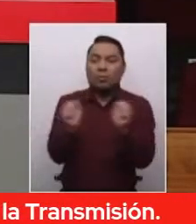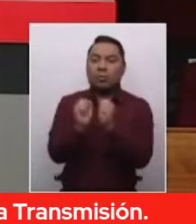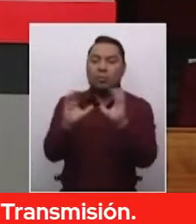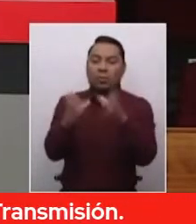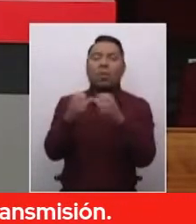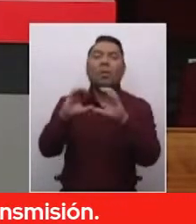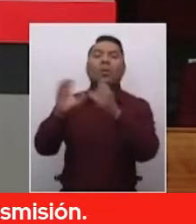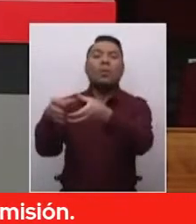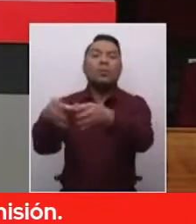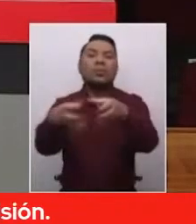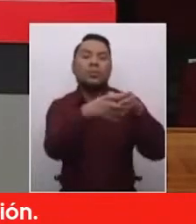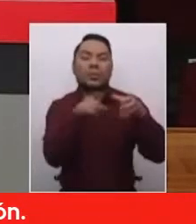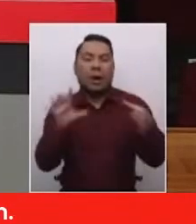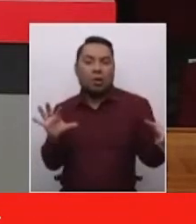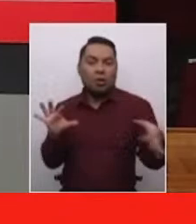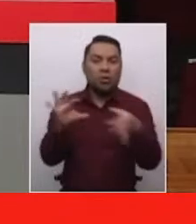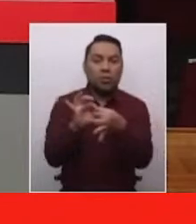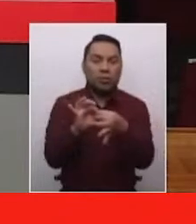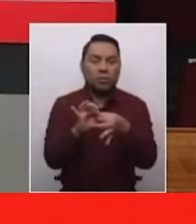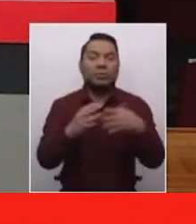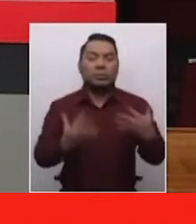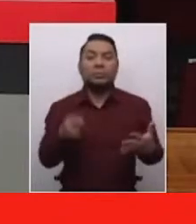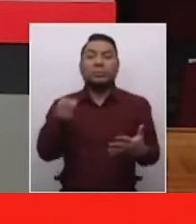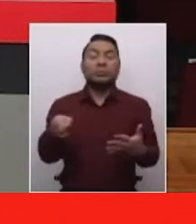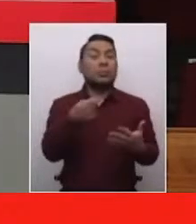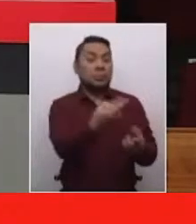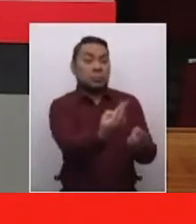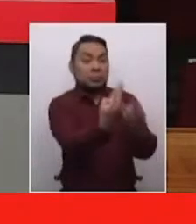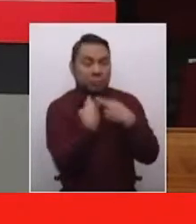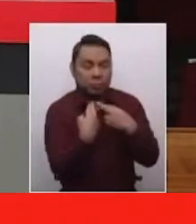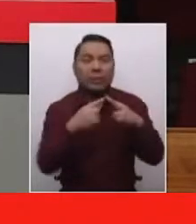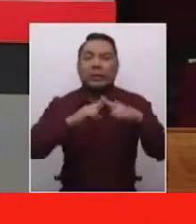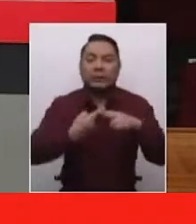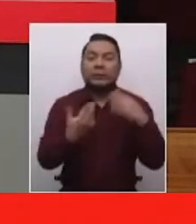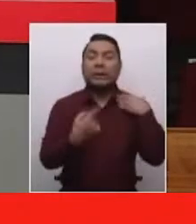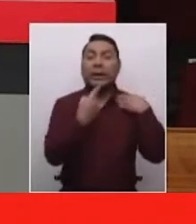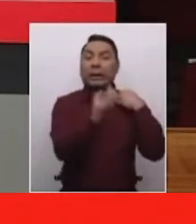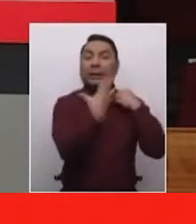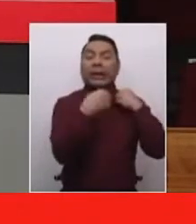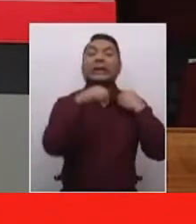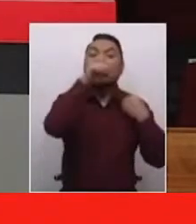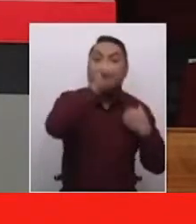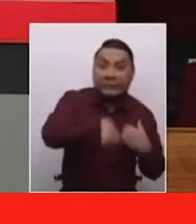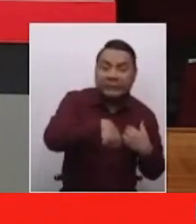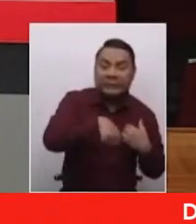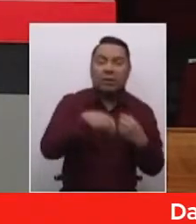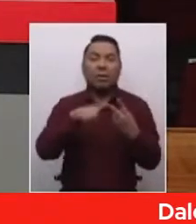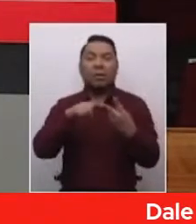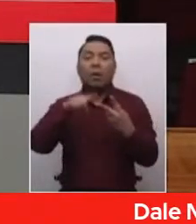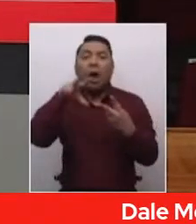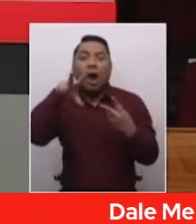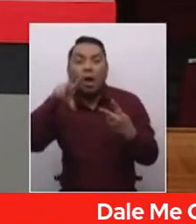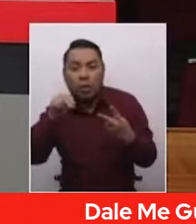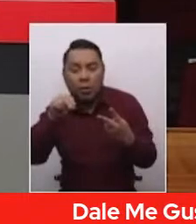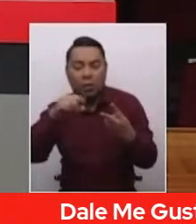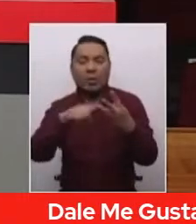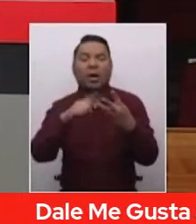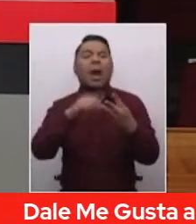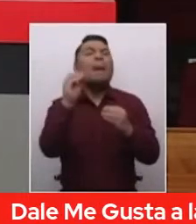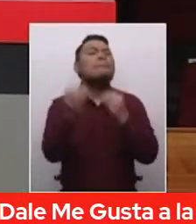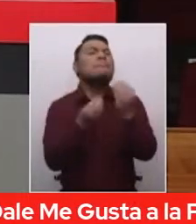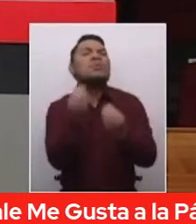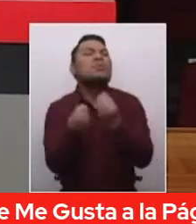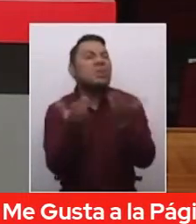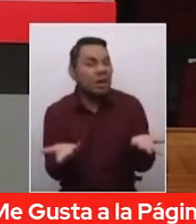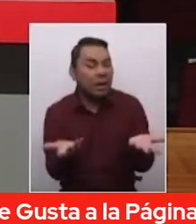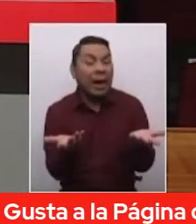las organizaciones aliadas. Sus respuestas deberán iniciar con un sí, un no y explicar el por qué. Para